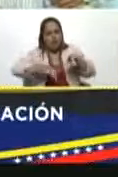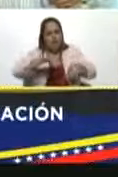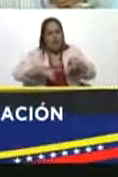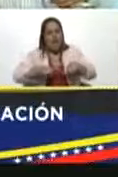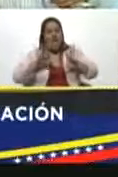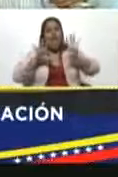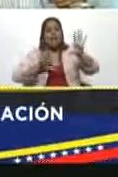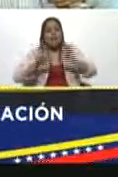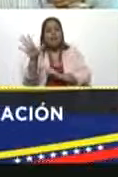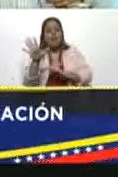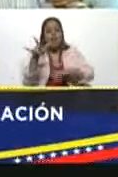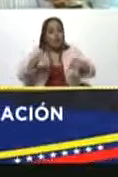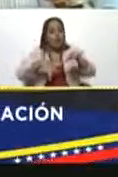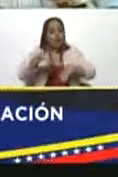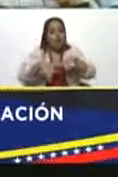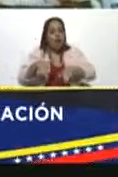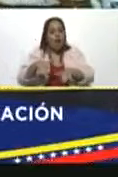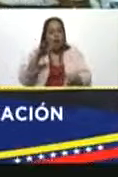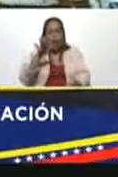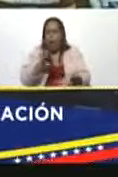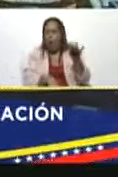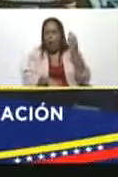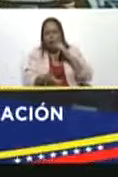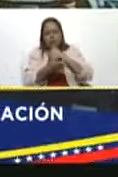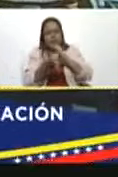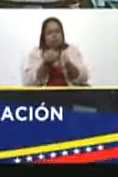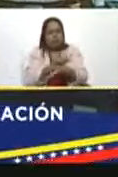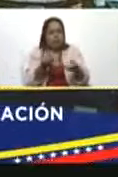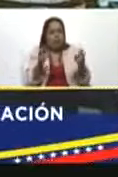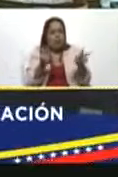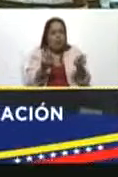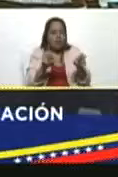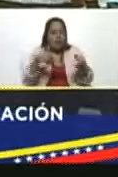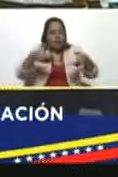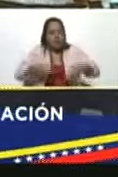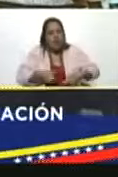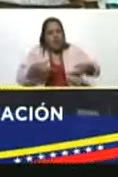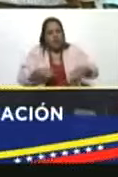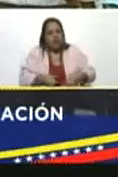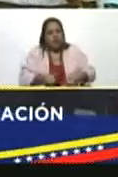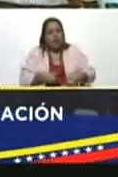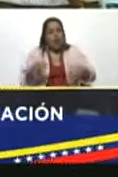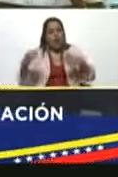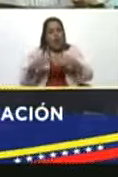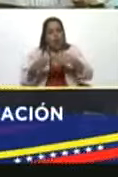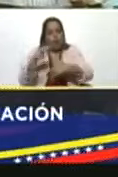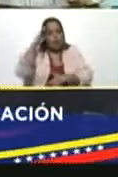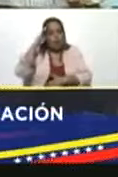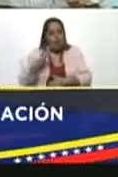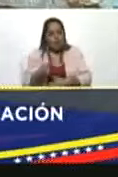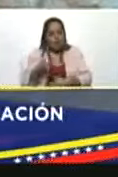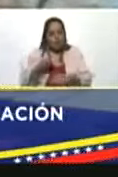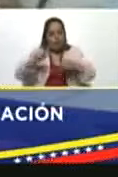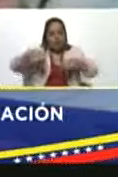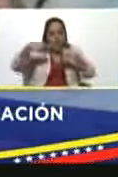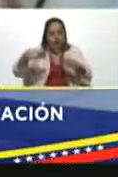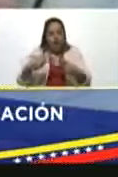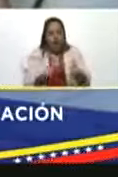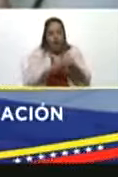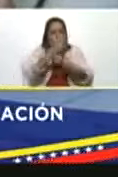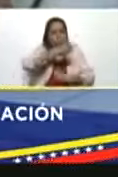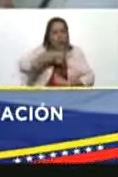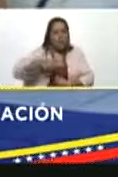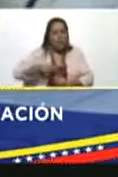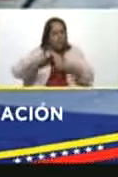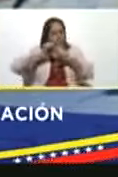15 computadoras de última tecnología. Este esfuerzo materializado por los bricomiles con nuestro poder popular.